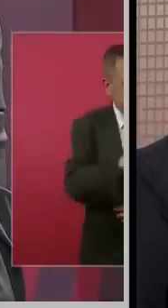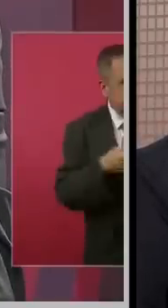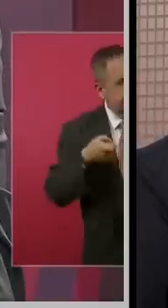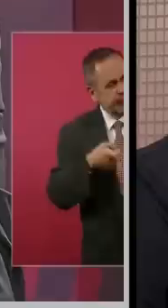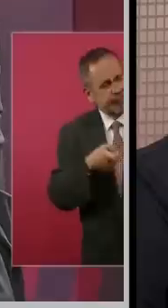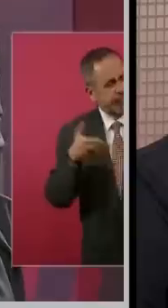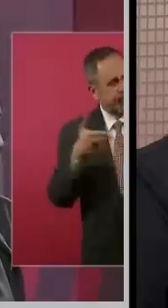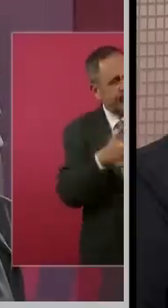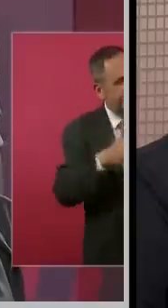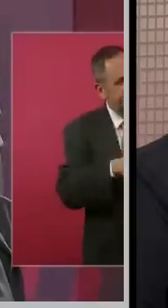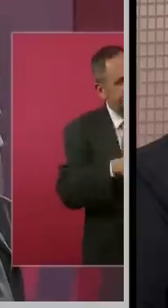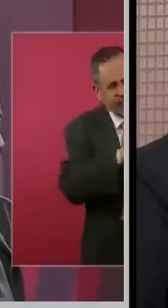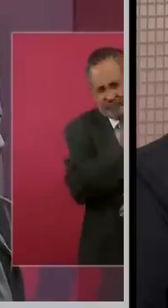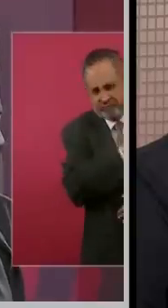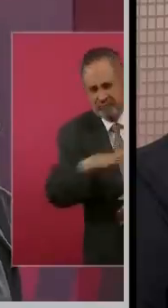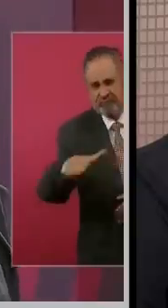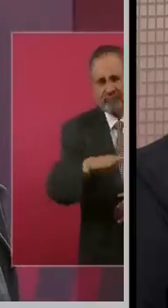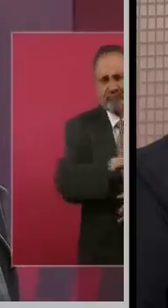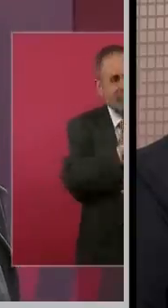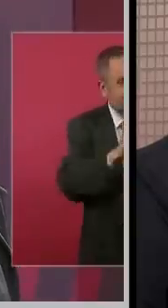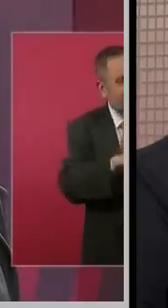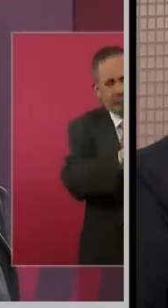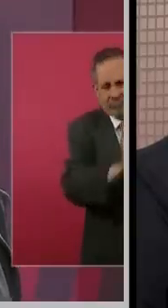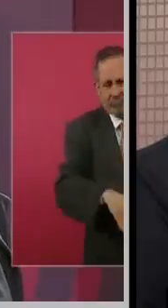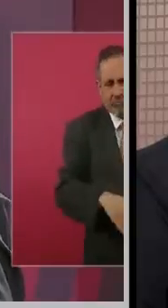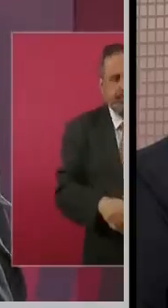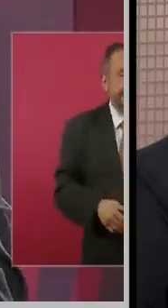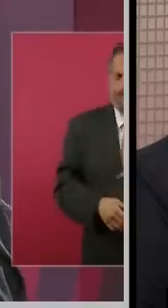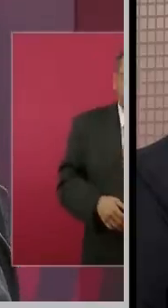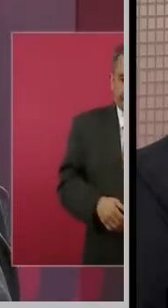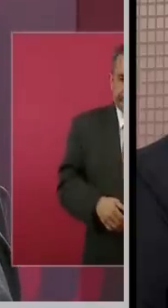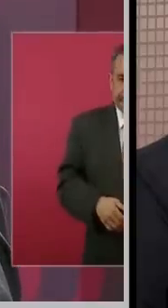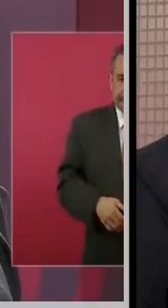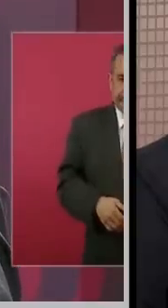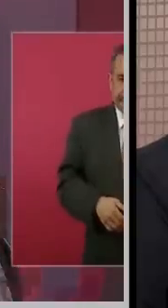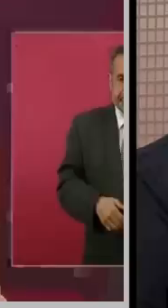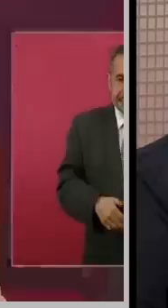a seres humanos, no lo vamos a hacer.